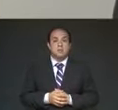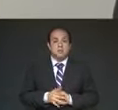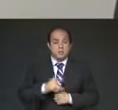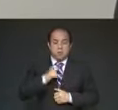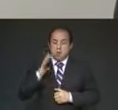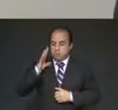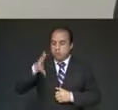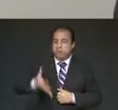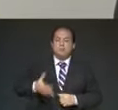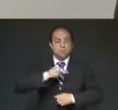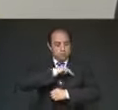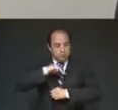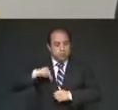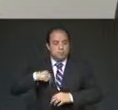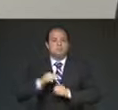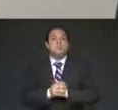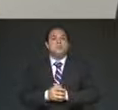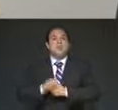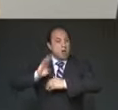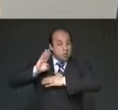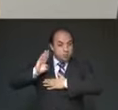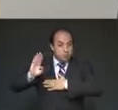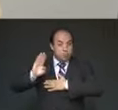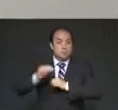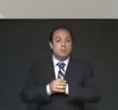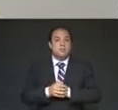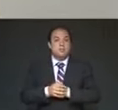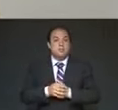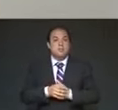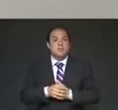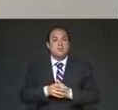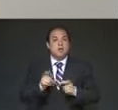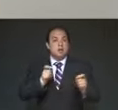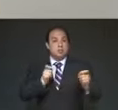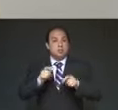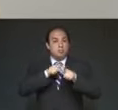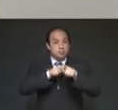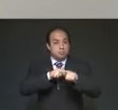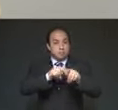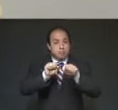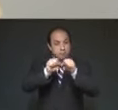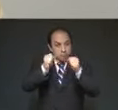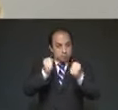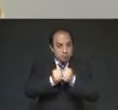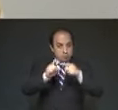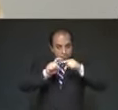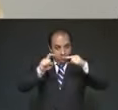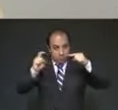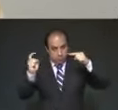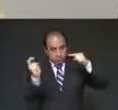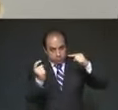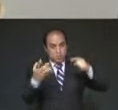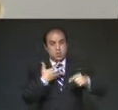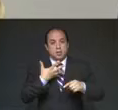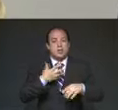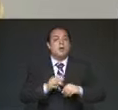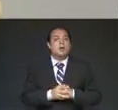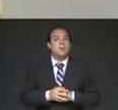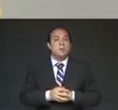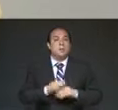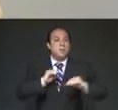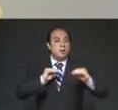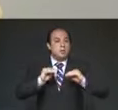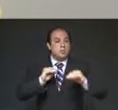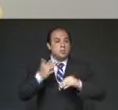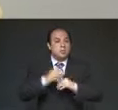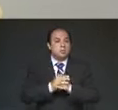para nosotros. Estamos comprometidos con la operación continua del sistema. Traemos un movimiento promedio